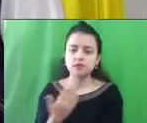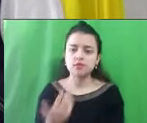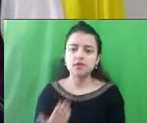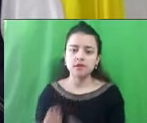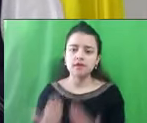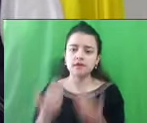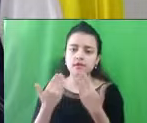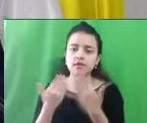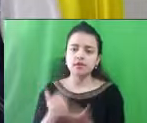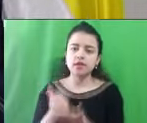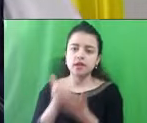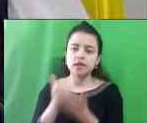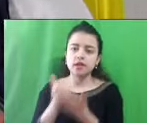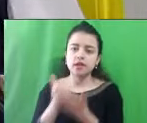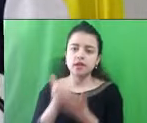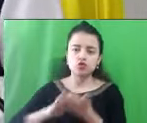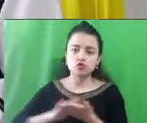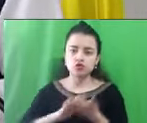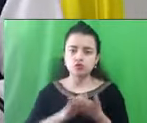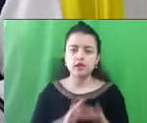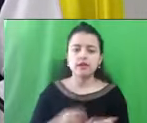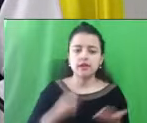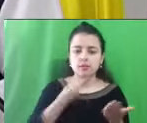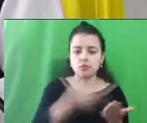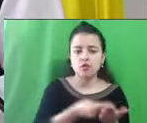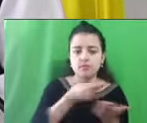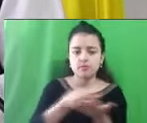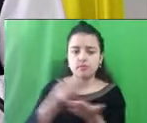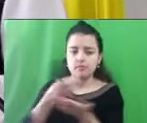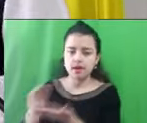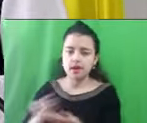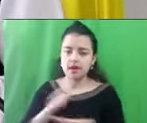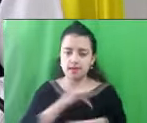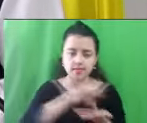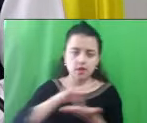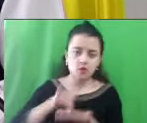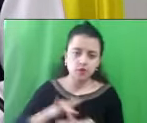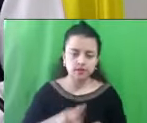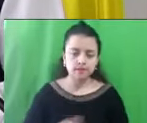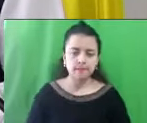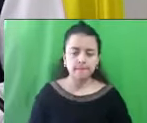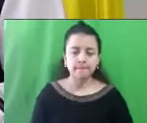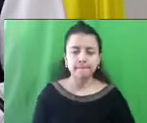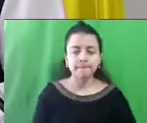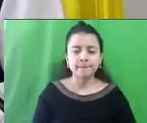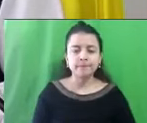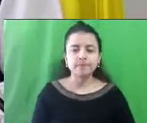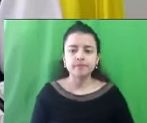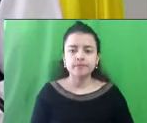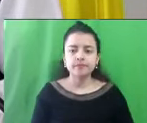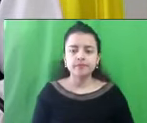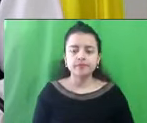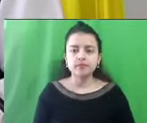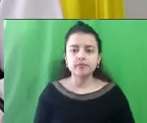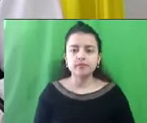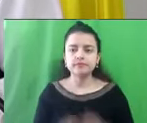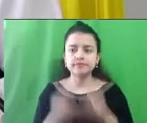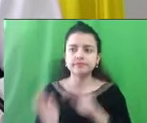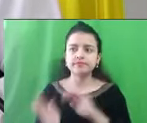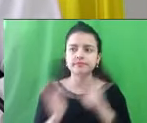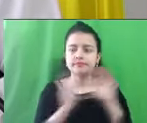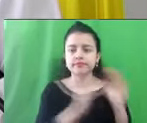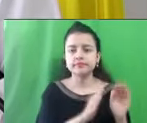solución a los hallazgos anteriores mencionados. También tratamos de bajar los costos. Tenemos